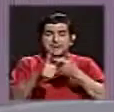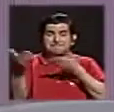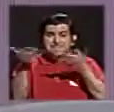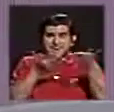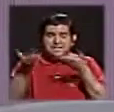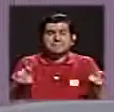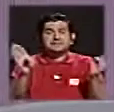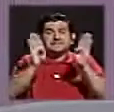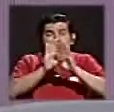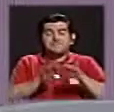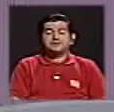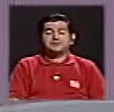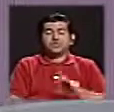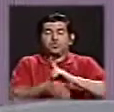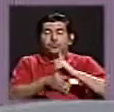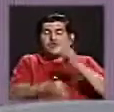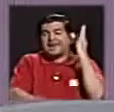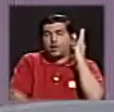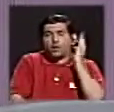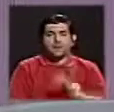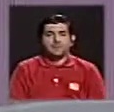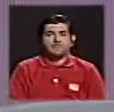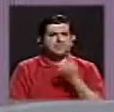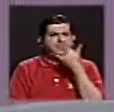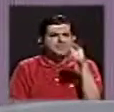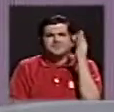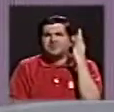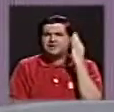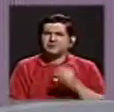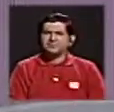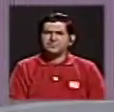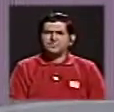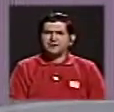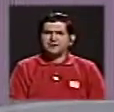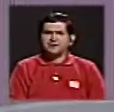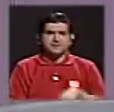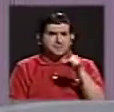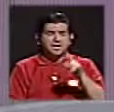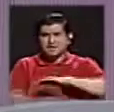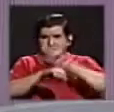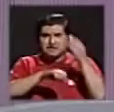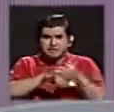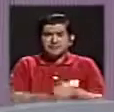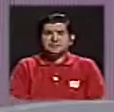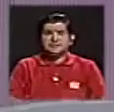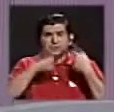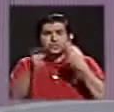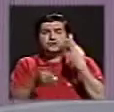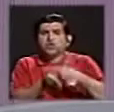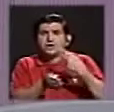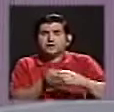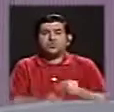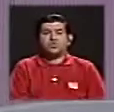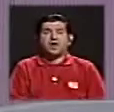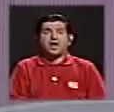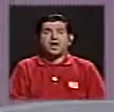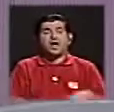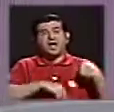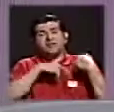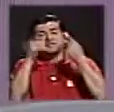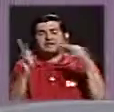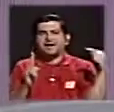servicio que se cerró fue el de ginecología. ¿Y qué sucedía con las mujeres que estaban embarazadas llegando al hospital? Tenían que hacerles